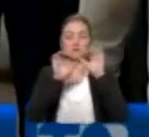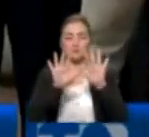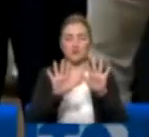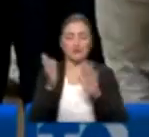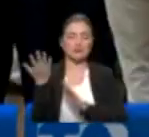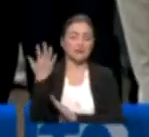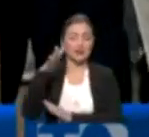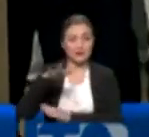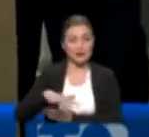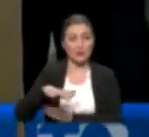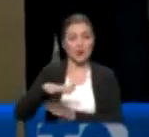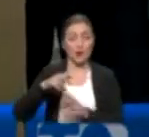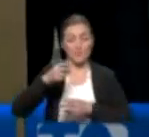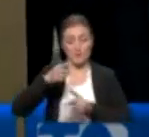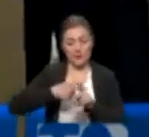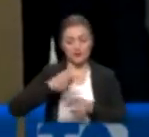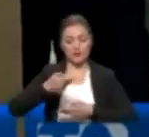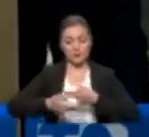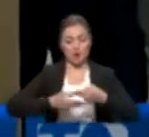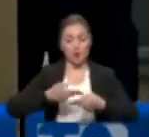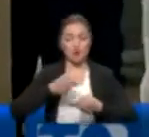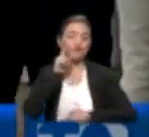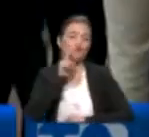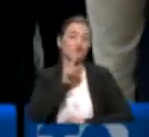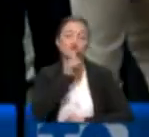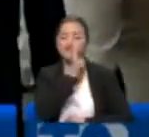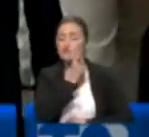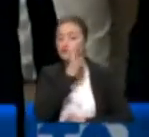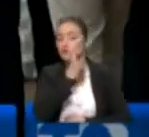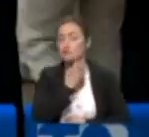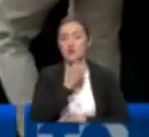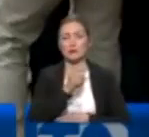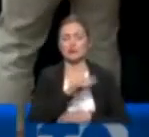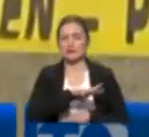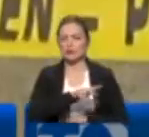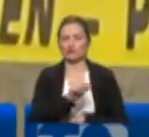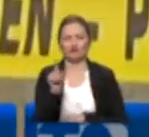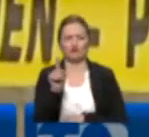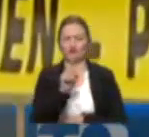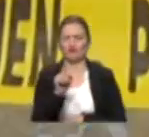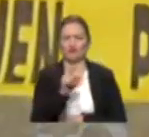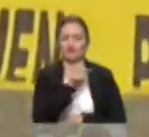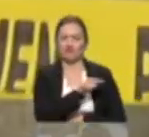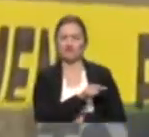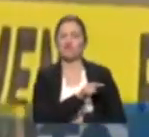5 meses emprendieron el negocio de la barbería. Para la policía se descarta el robo. El hecho